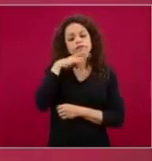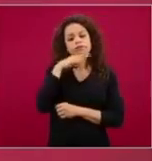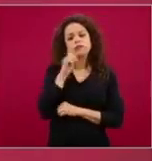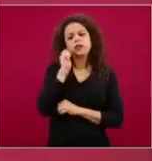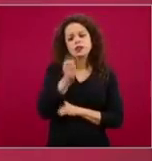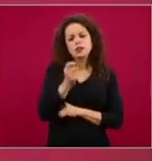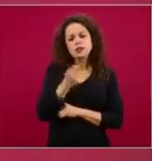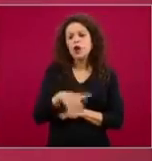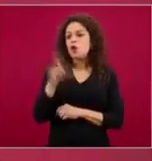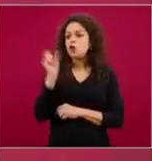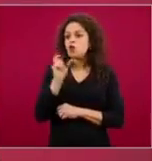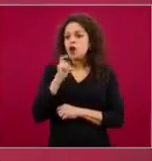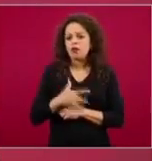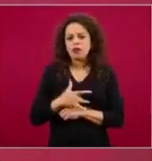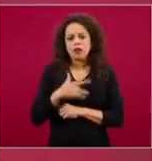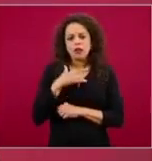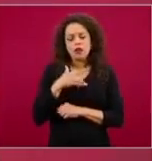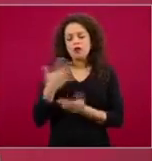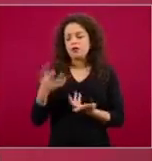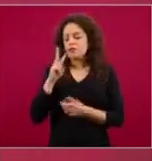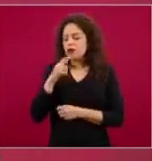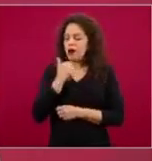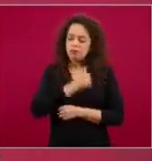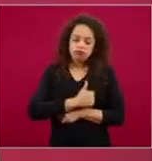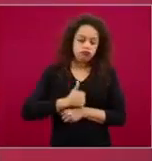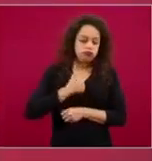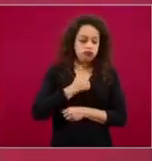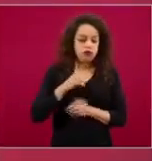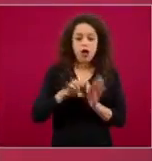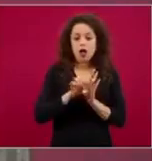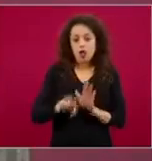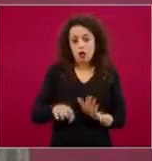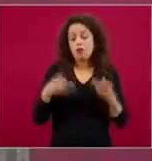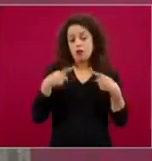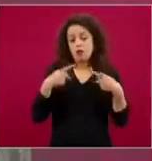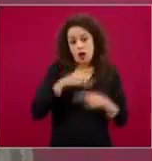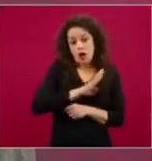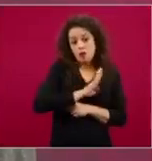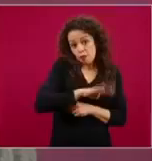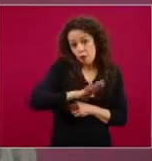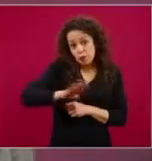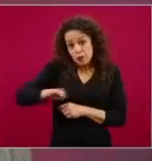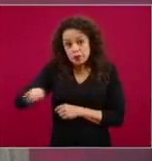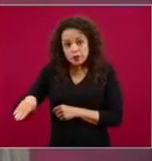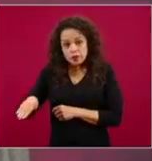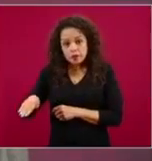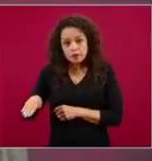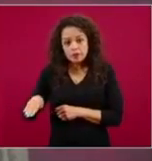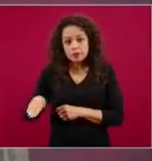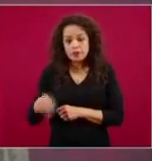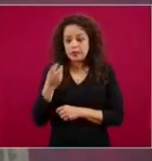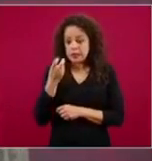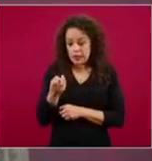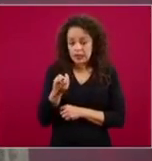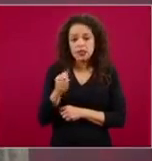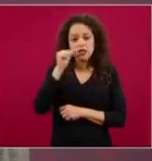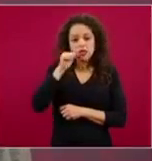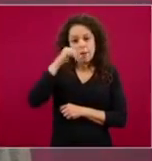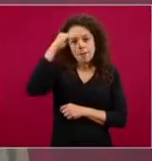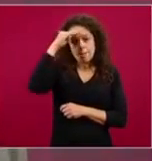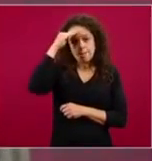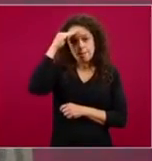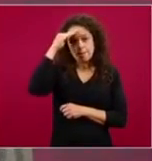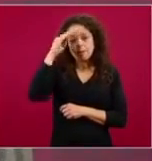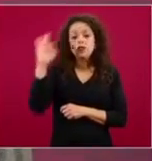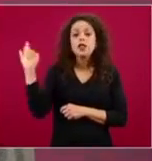que indudablemente son lamentables, como la pérdida de vidas, es lo que hubiera podido pasar en ausencia